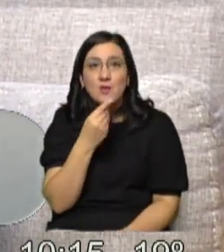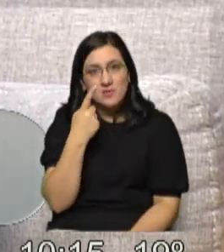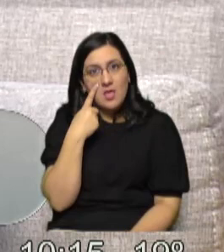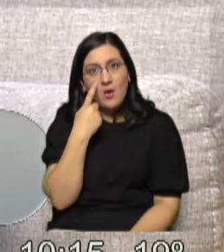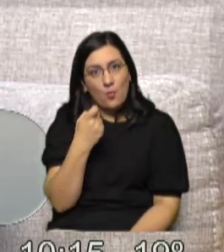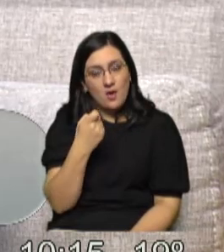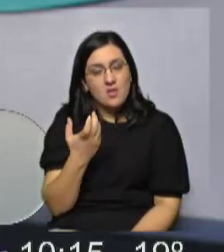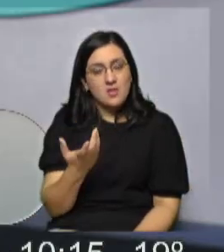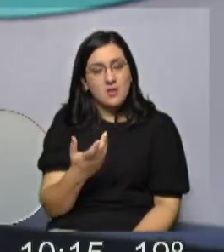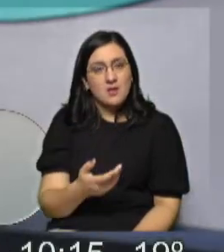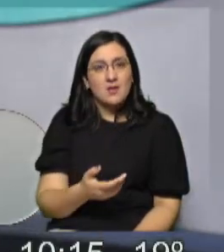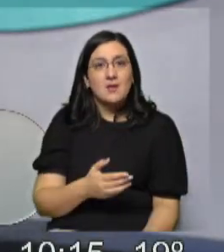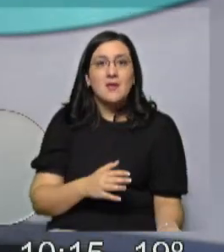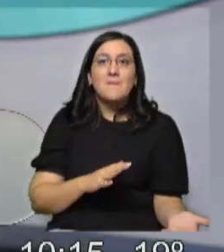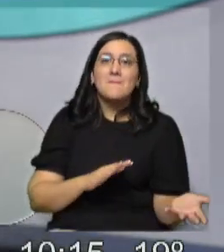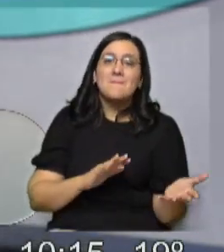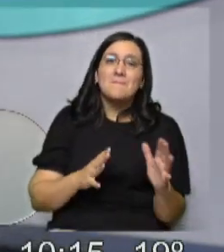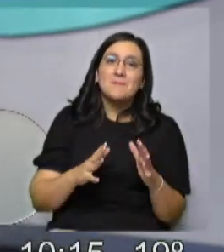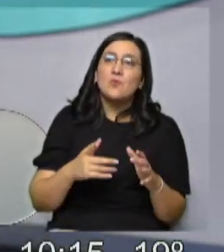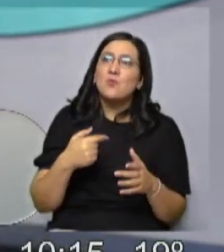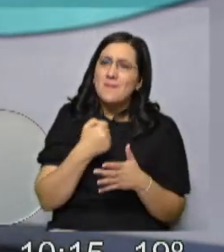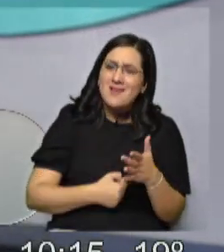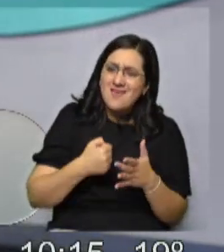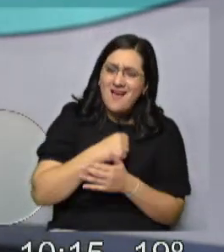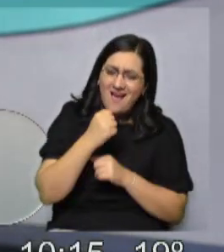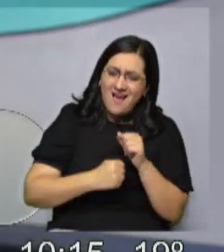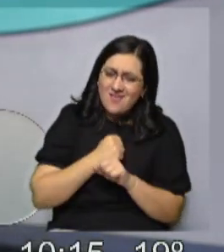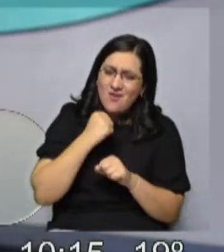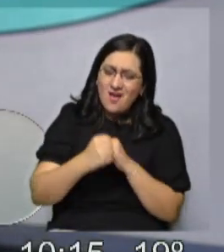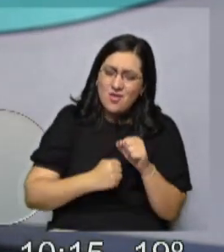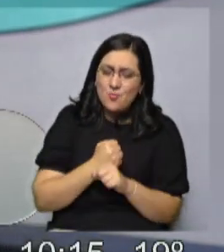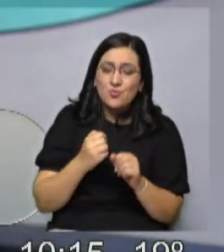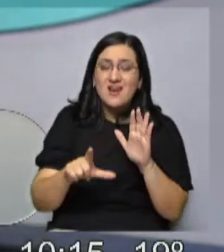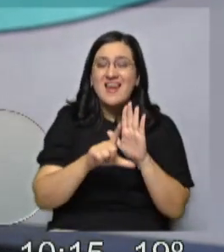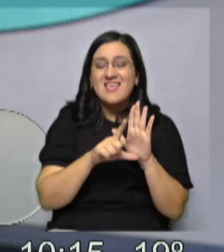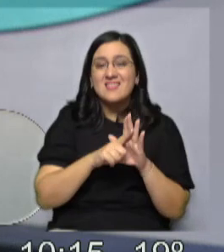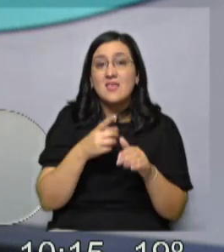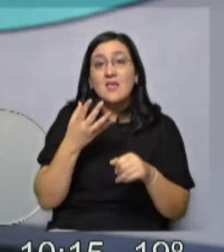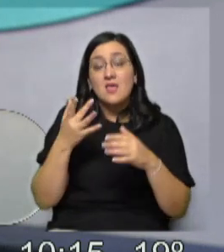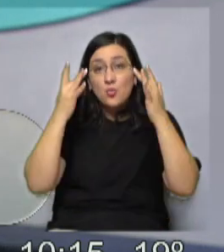¿Viste? Ahora, parece increíble cuando uno pelea durante tantos años por una ley de educación emocional